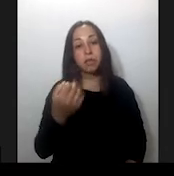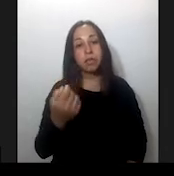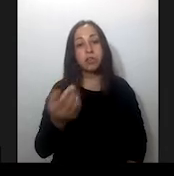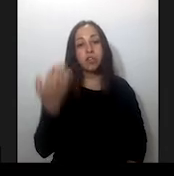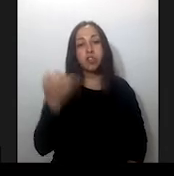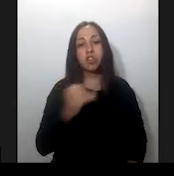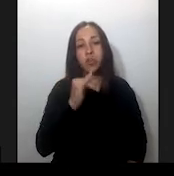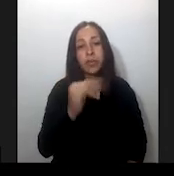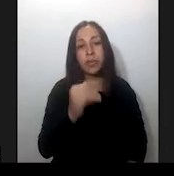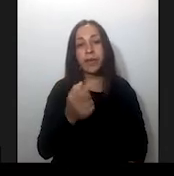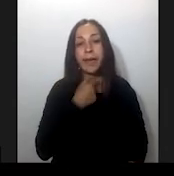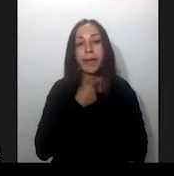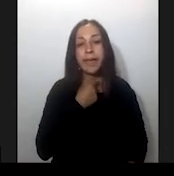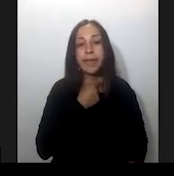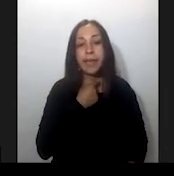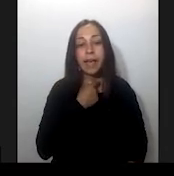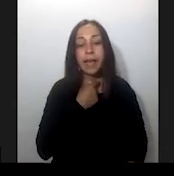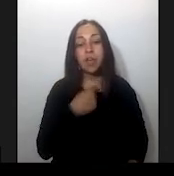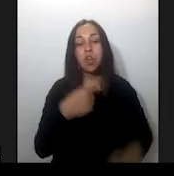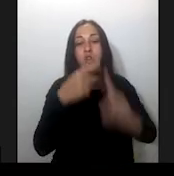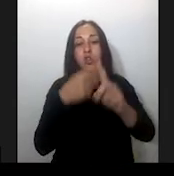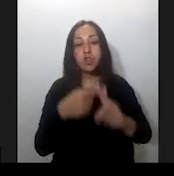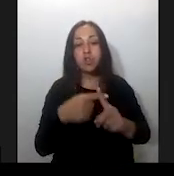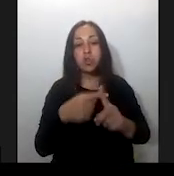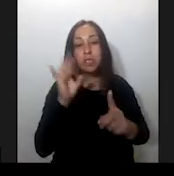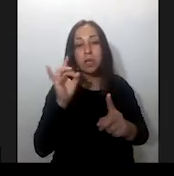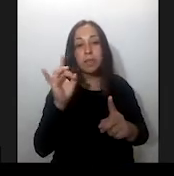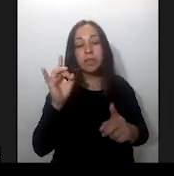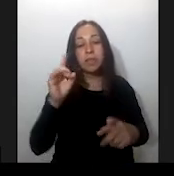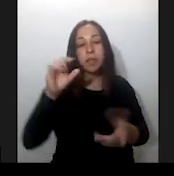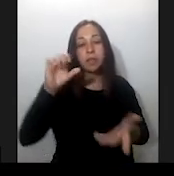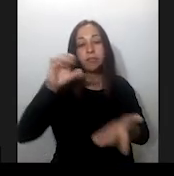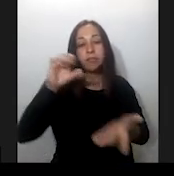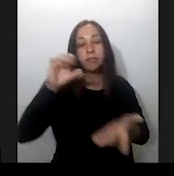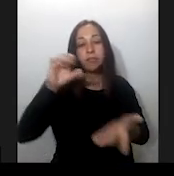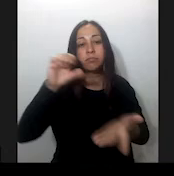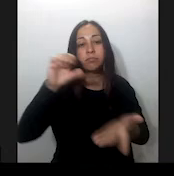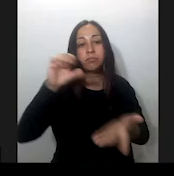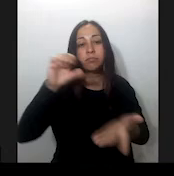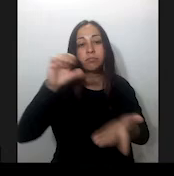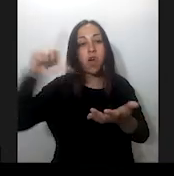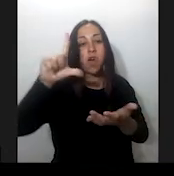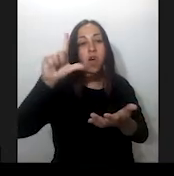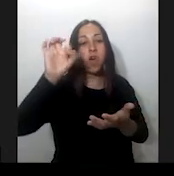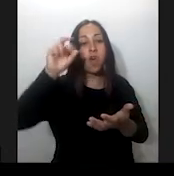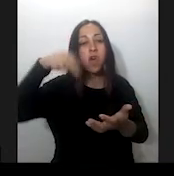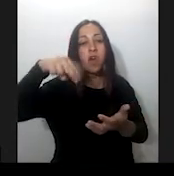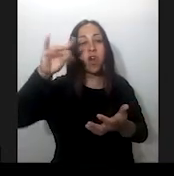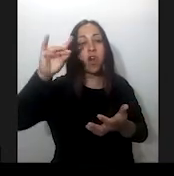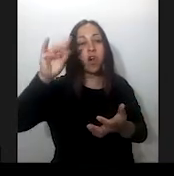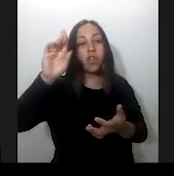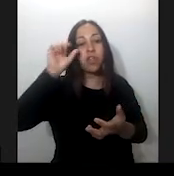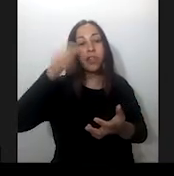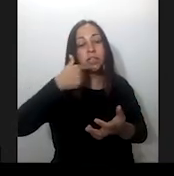Y yo dije que quería que me sume solamente Londres. Entonces, lo que tiene que buscar acá, el criterio